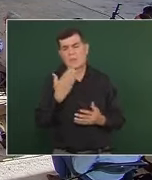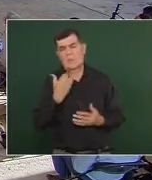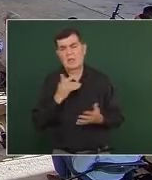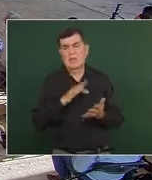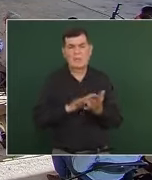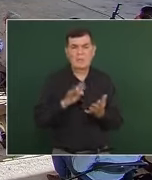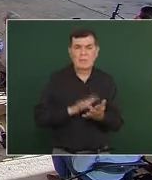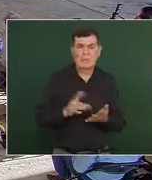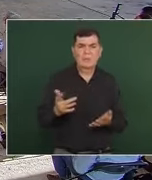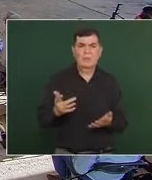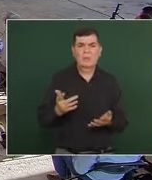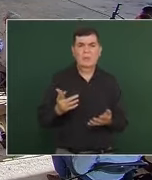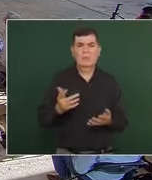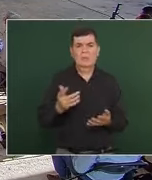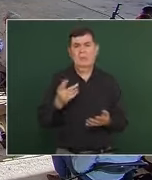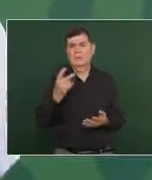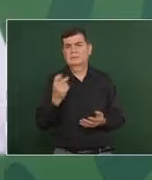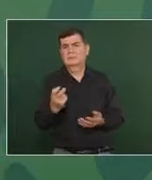apoyo,